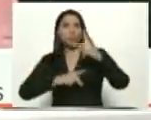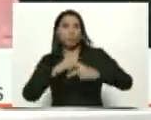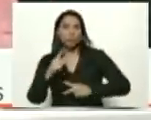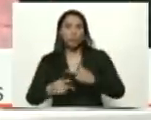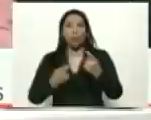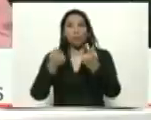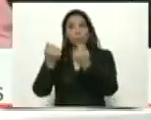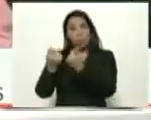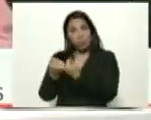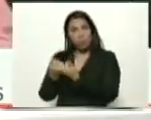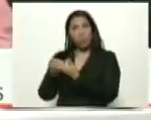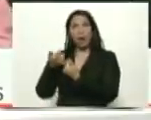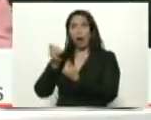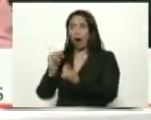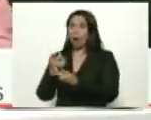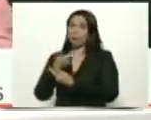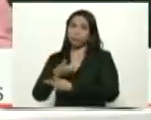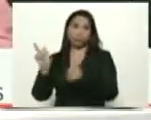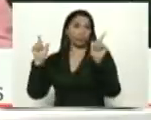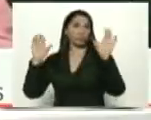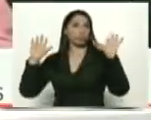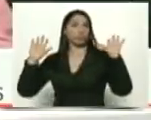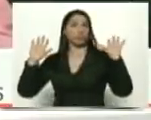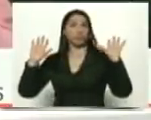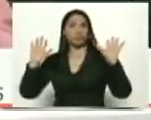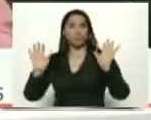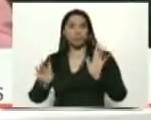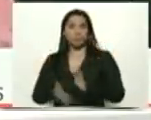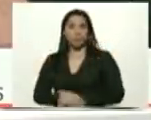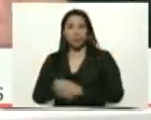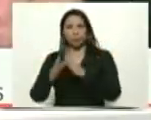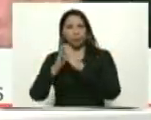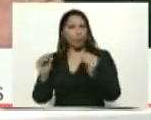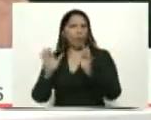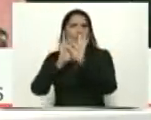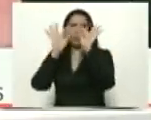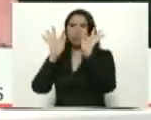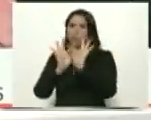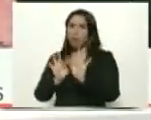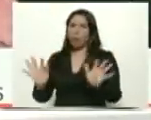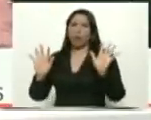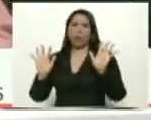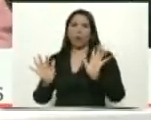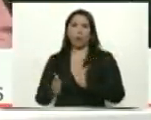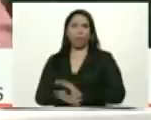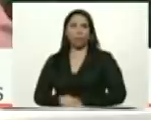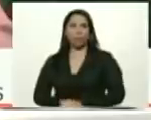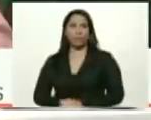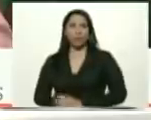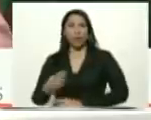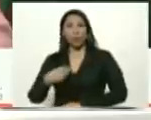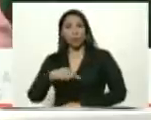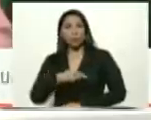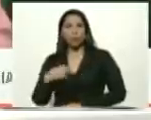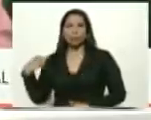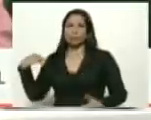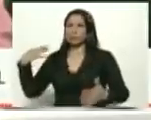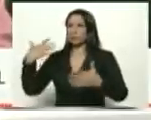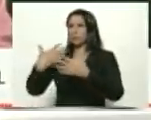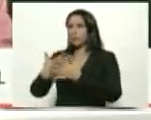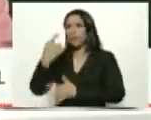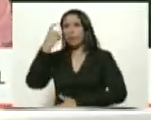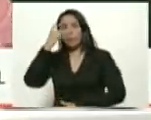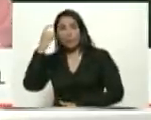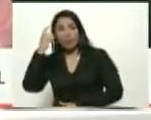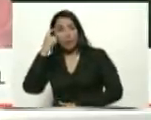costos, los precios están activados. Todos los mecanismos. Venimos de varios días de